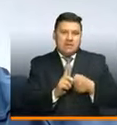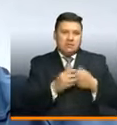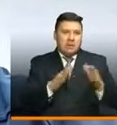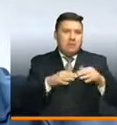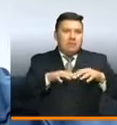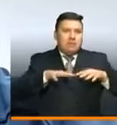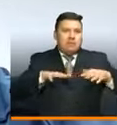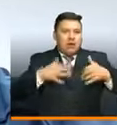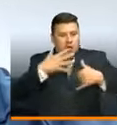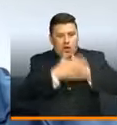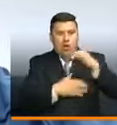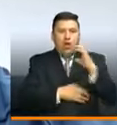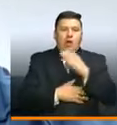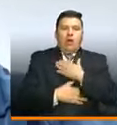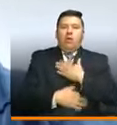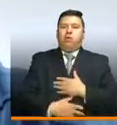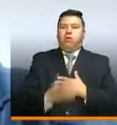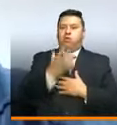ánimo de que todos los colombianos